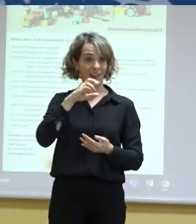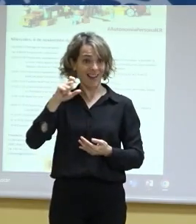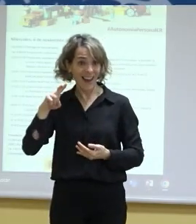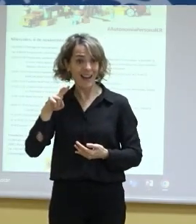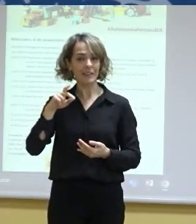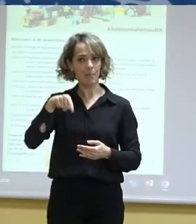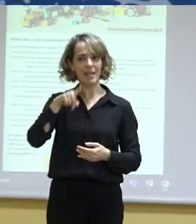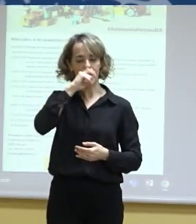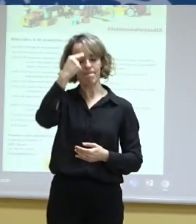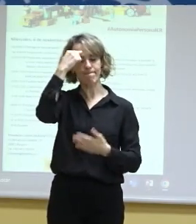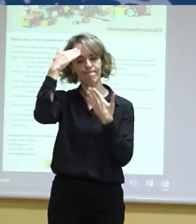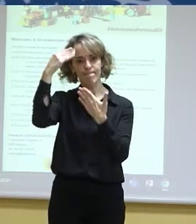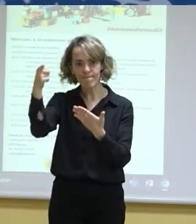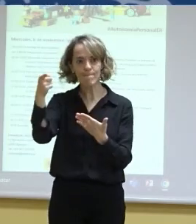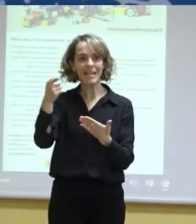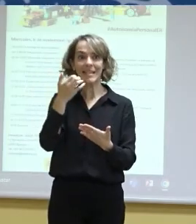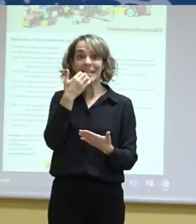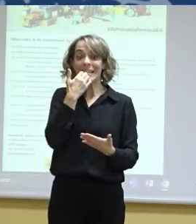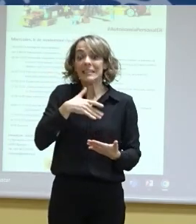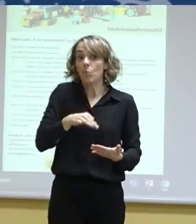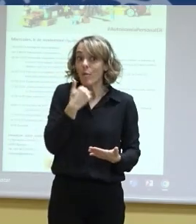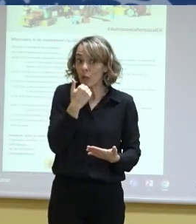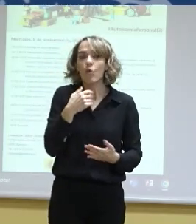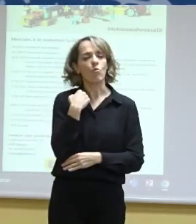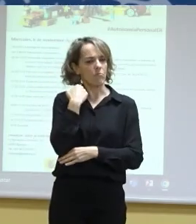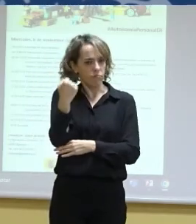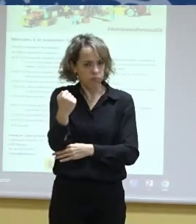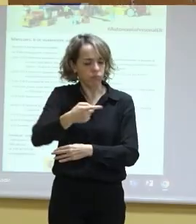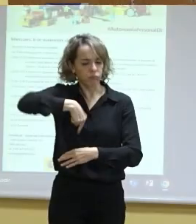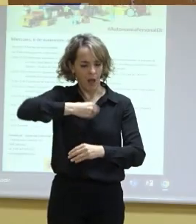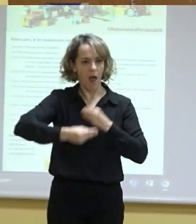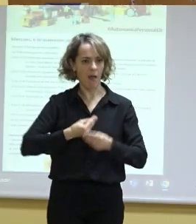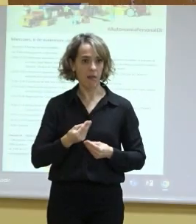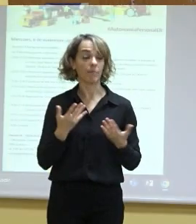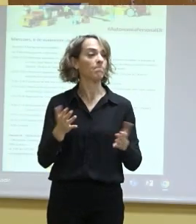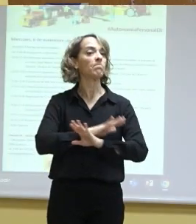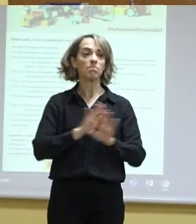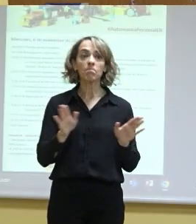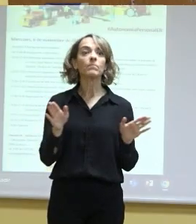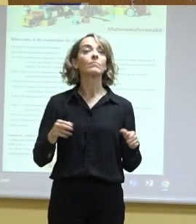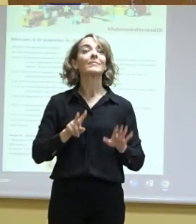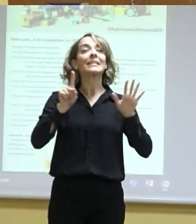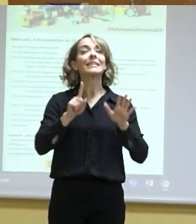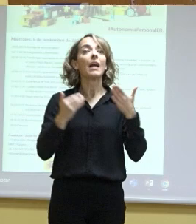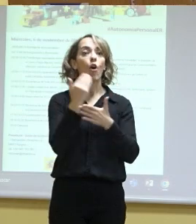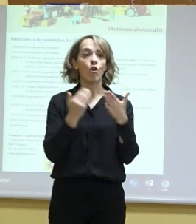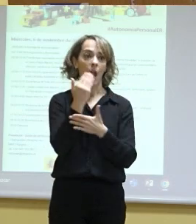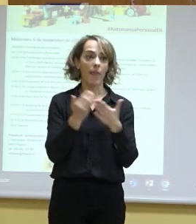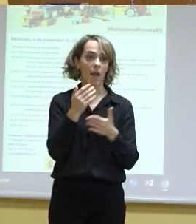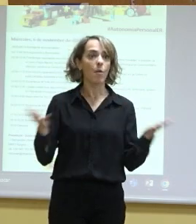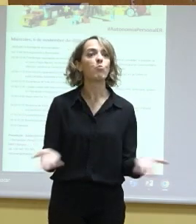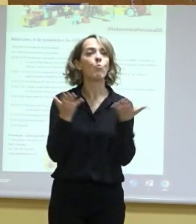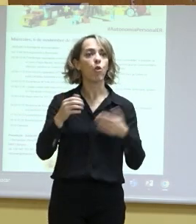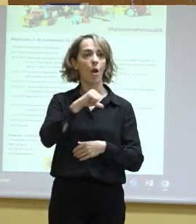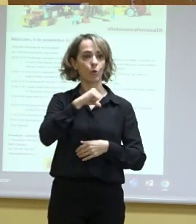un recordatorio, y el apoyo en lo que podamos también lo vamos a hacer. Así que sin más, inauguramos las sextas jornadas de promoción de